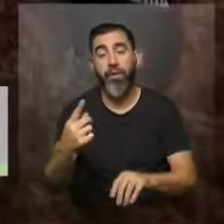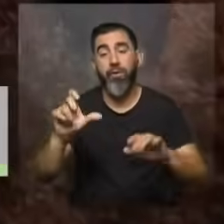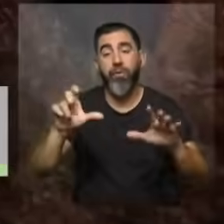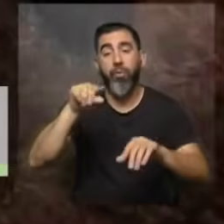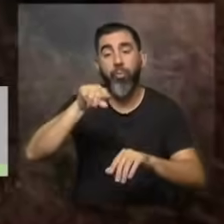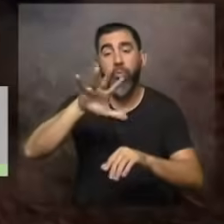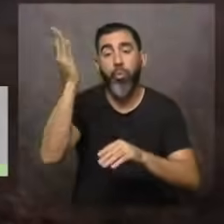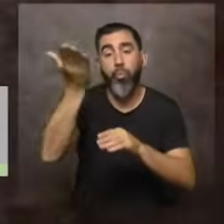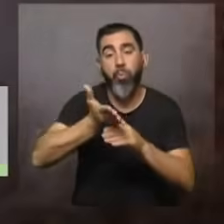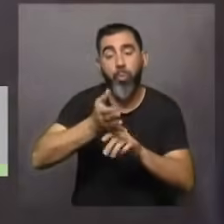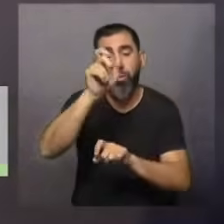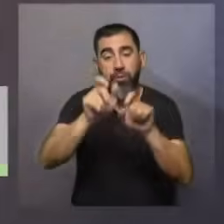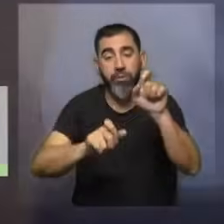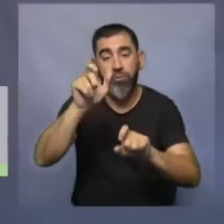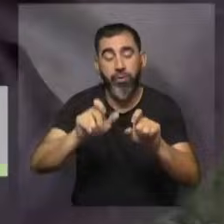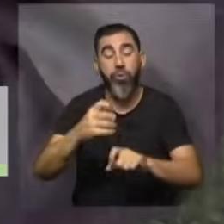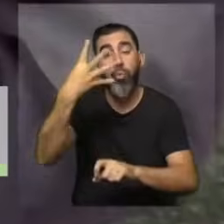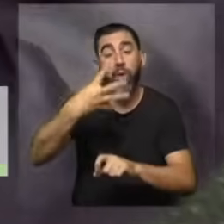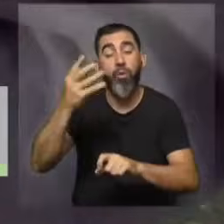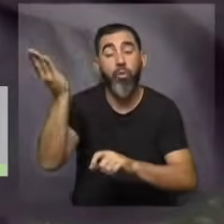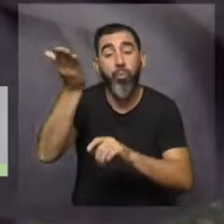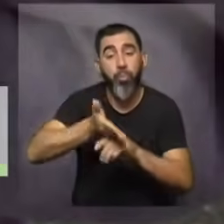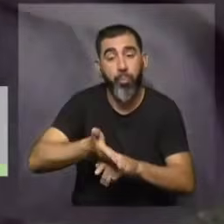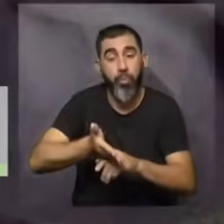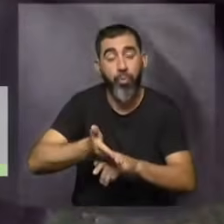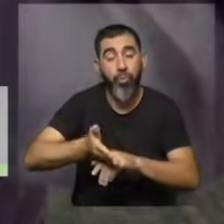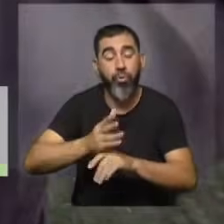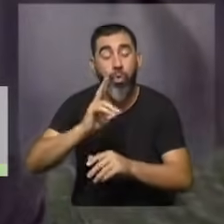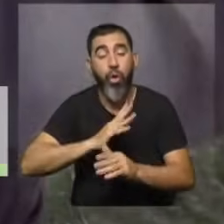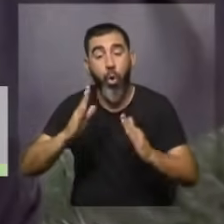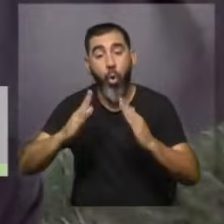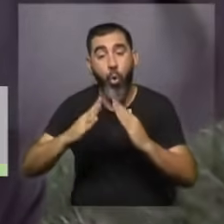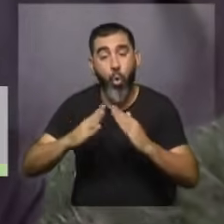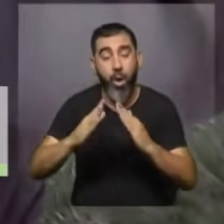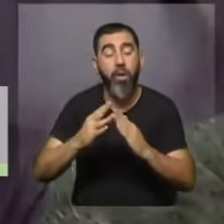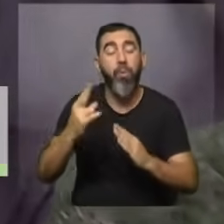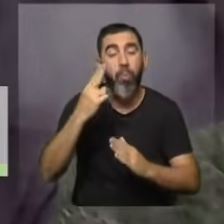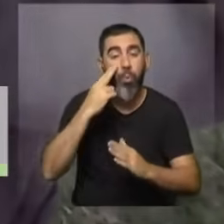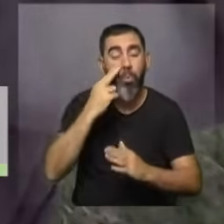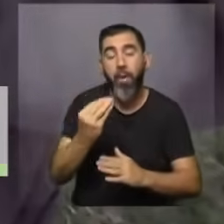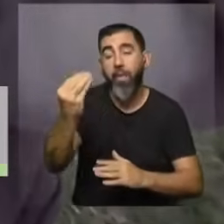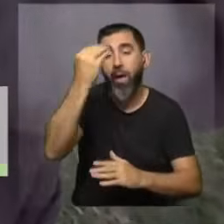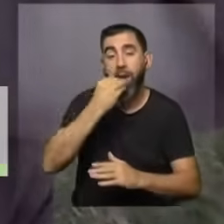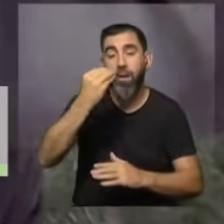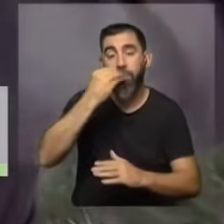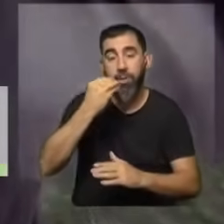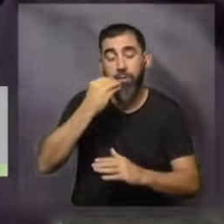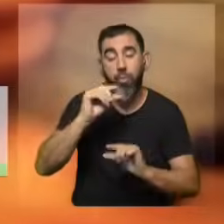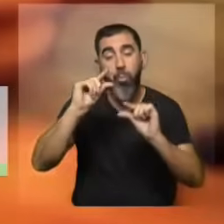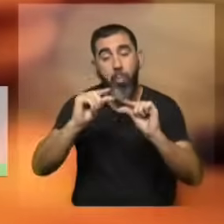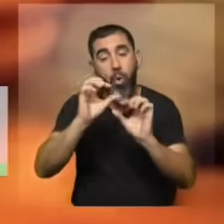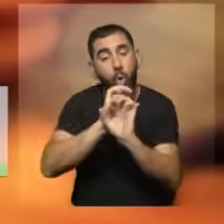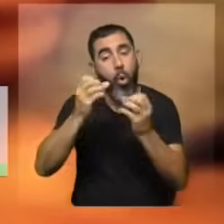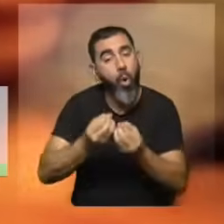16,5 de las personas 14,6 por de los hogares experimentaron inseguridad alimentaria moderada o